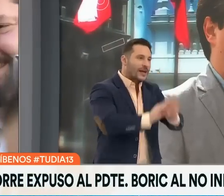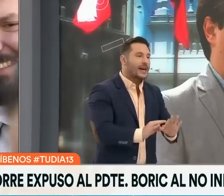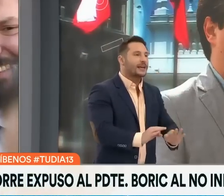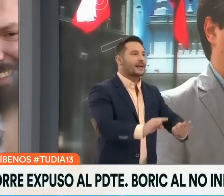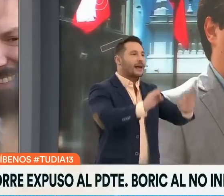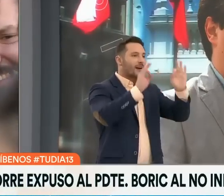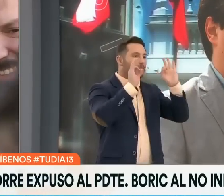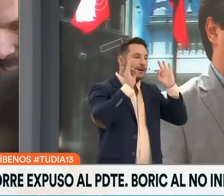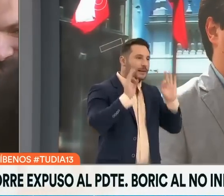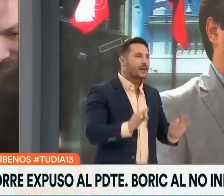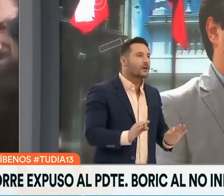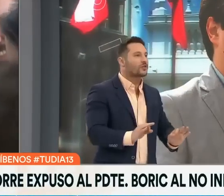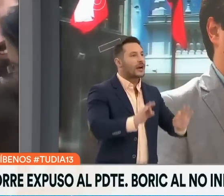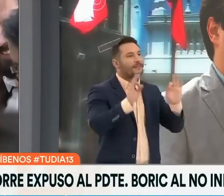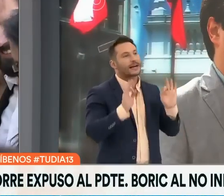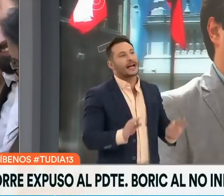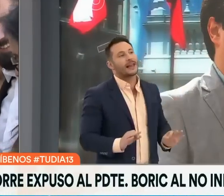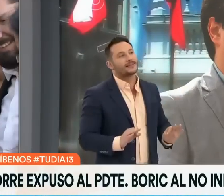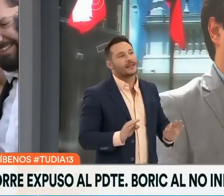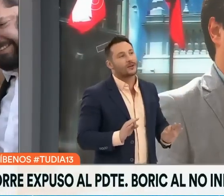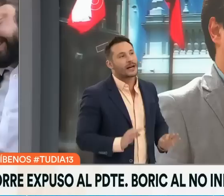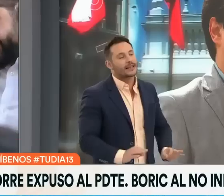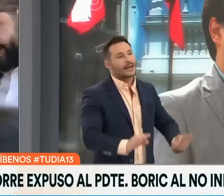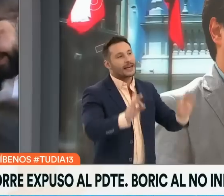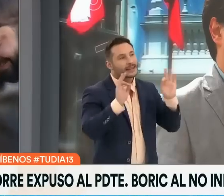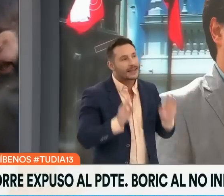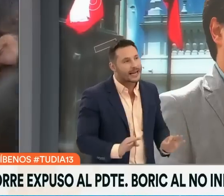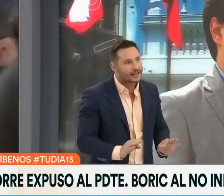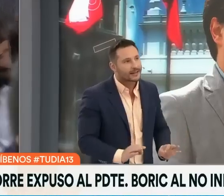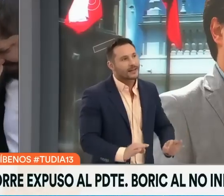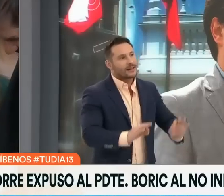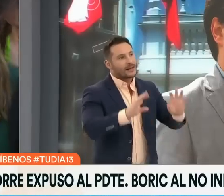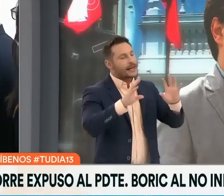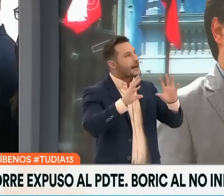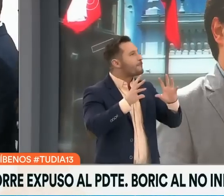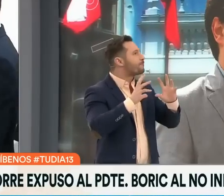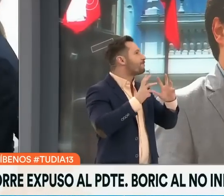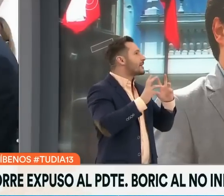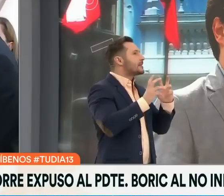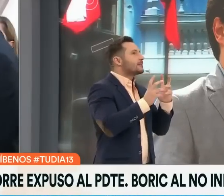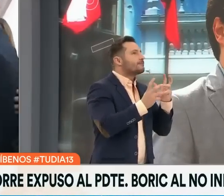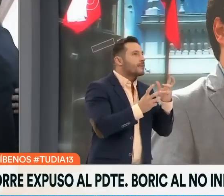Yo sé que los partidos o las bancadas de centro-derecha están